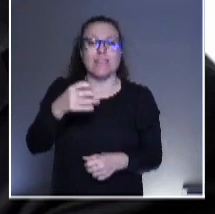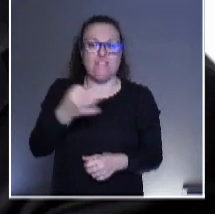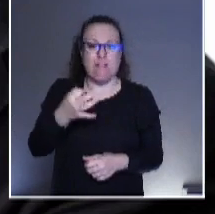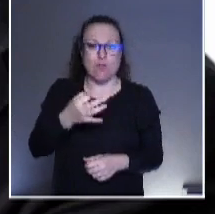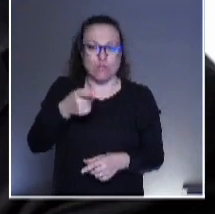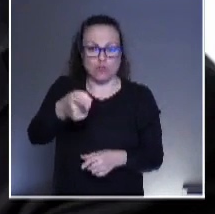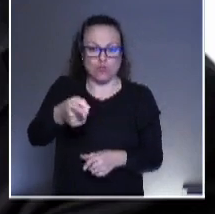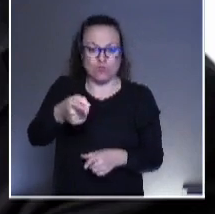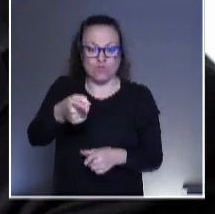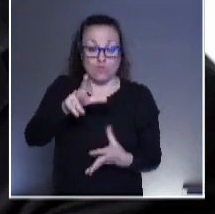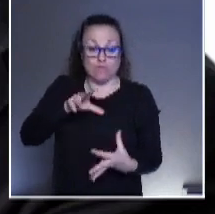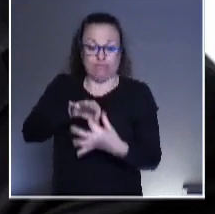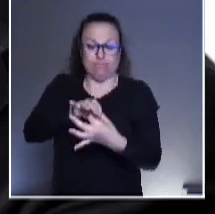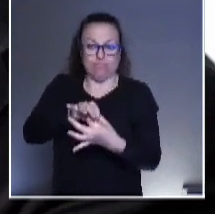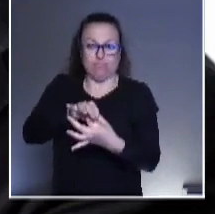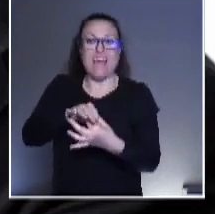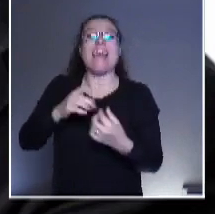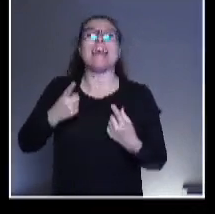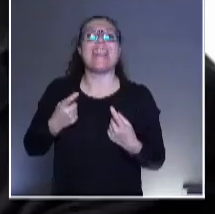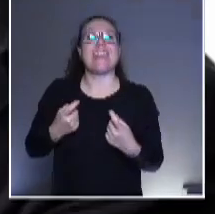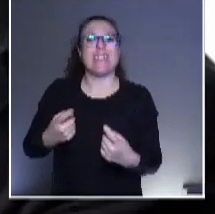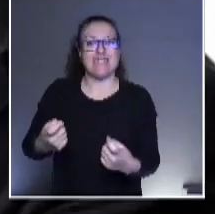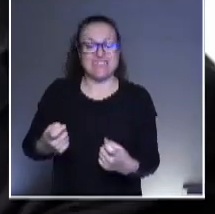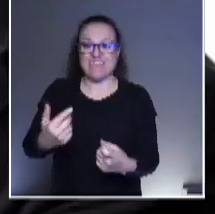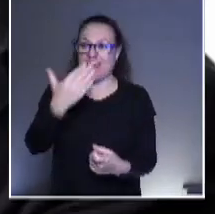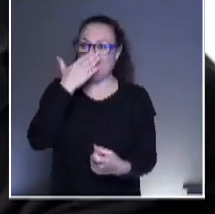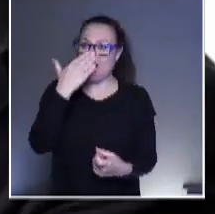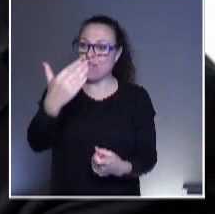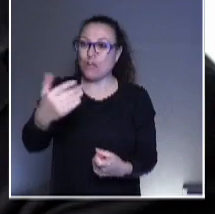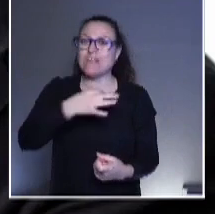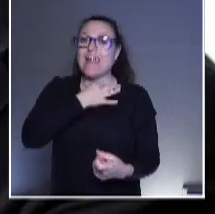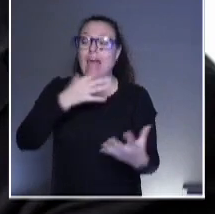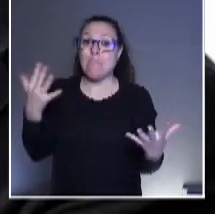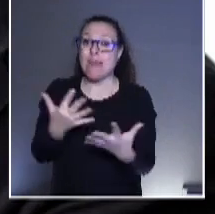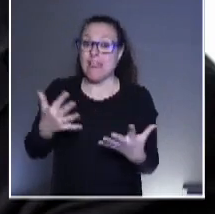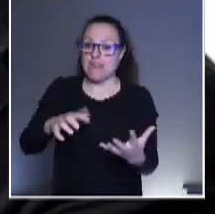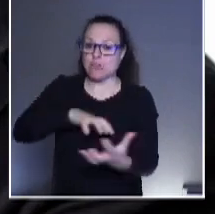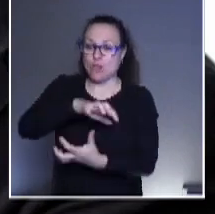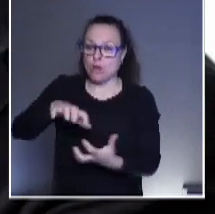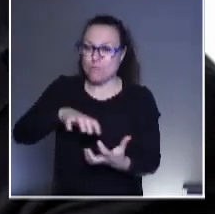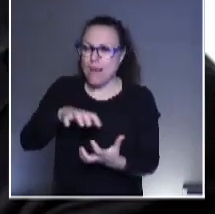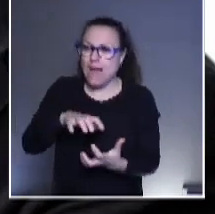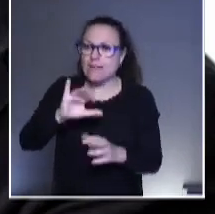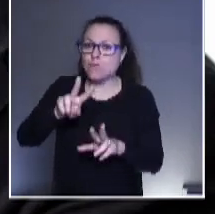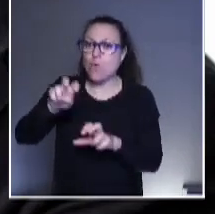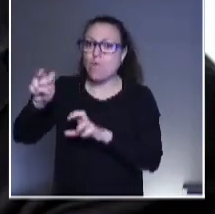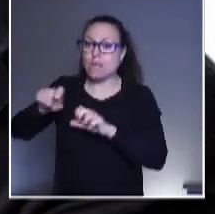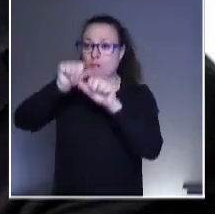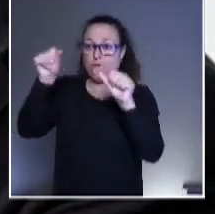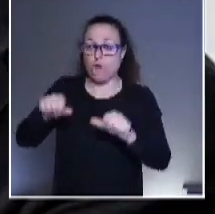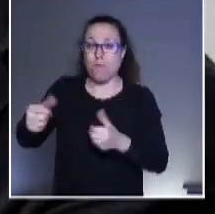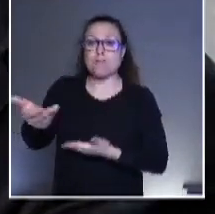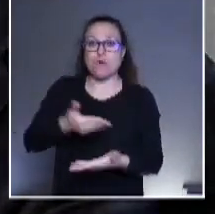esta incidencia, la necesidad para hacer frente a las emergencias complejas de nuevas formas de